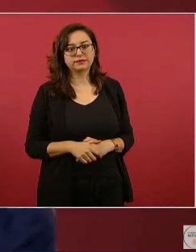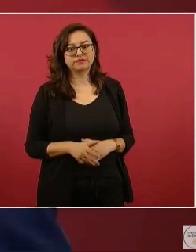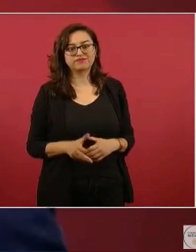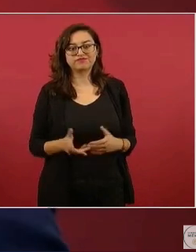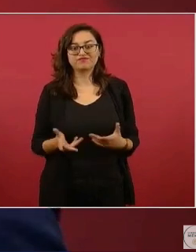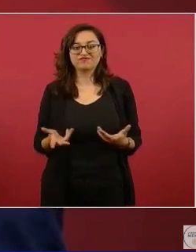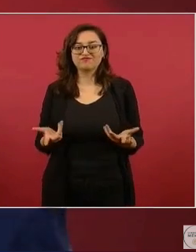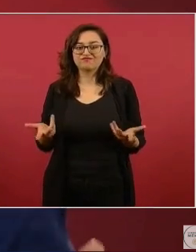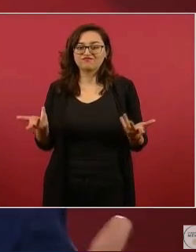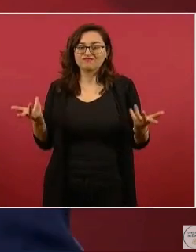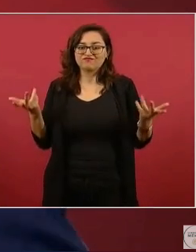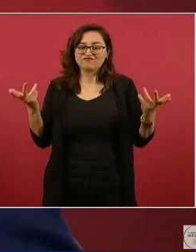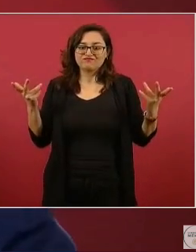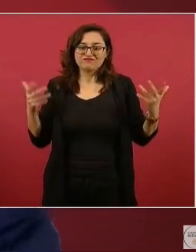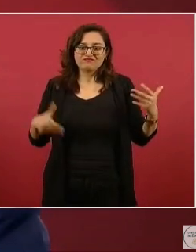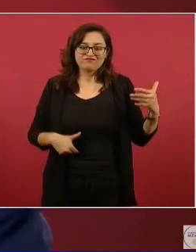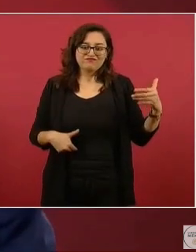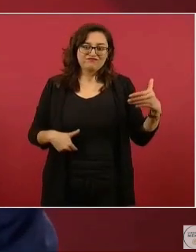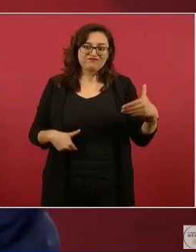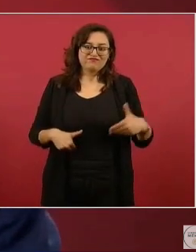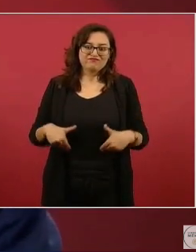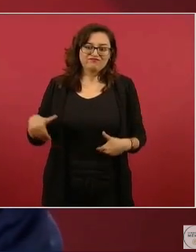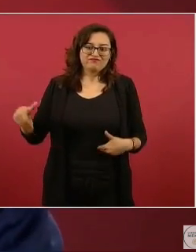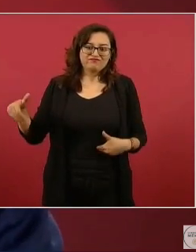Y por eso no querían.